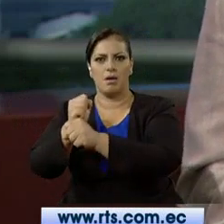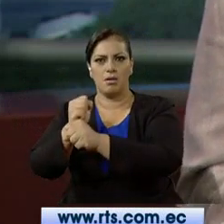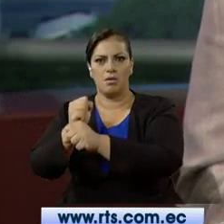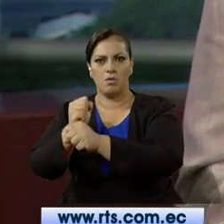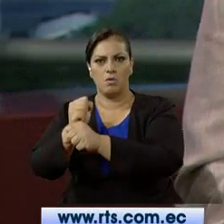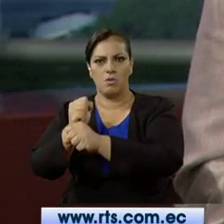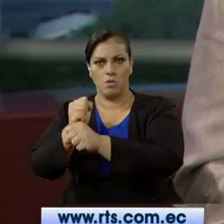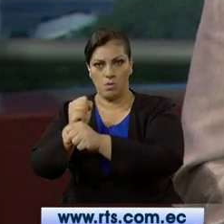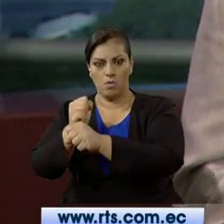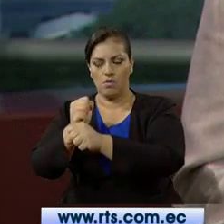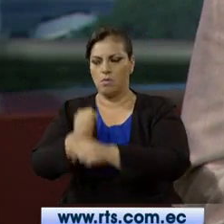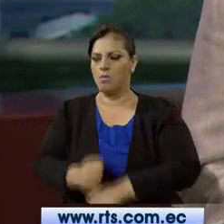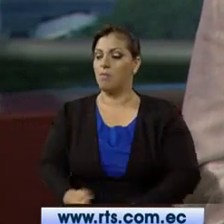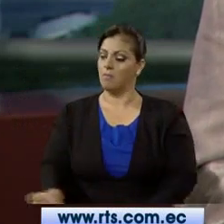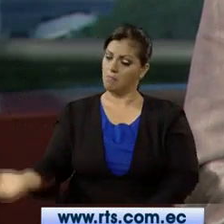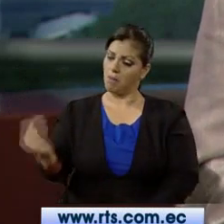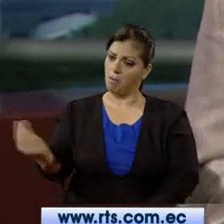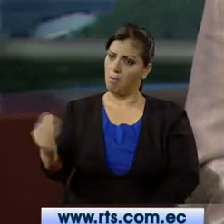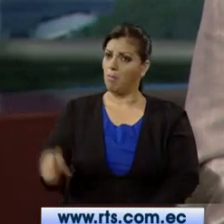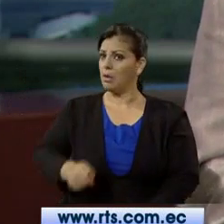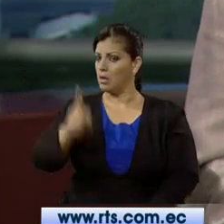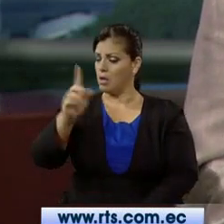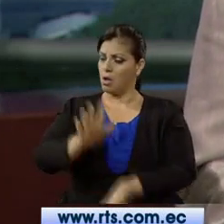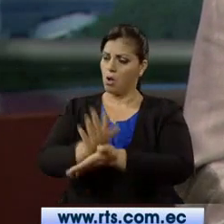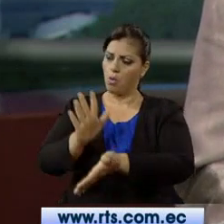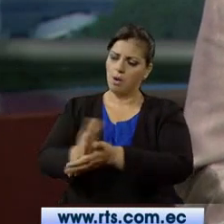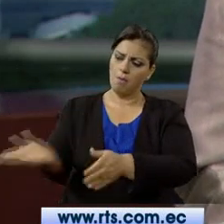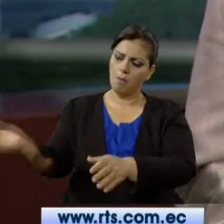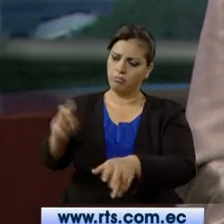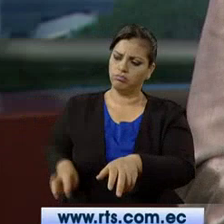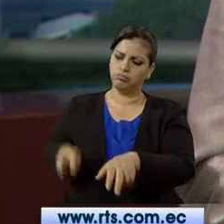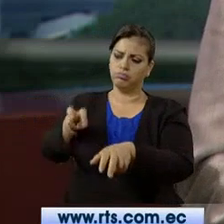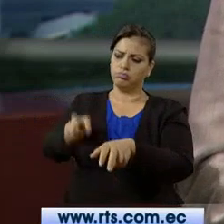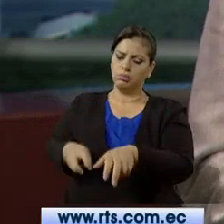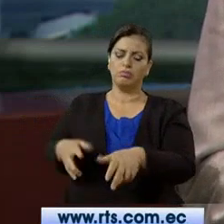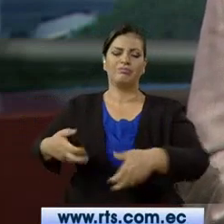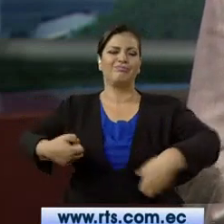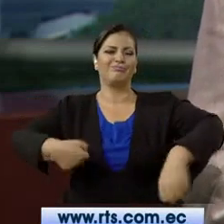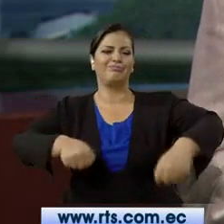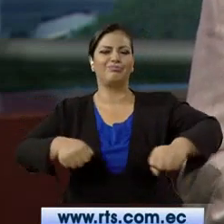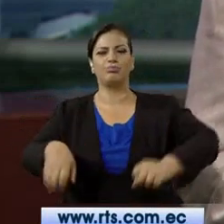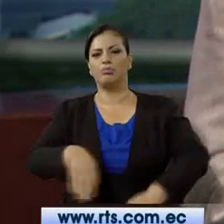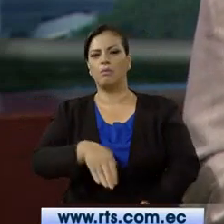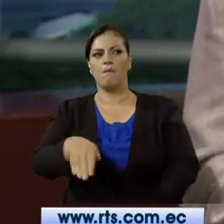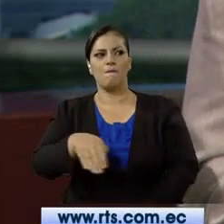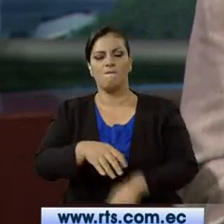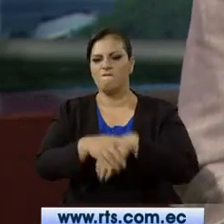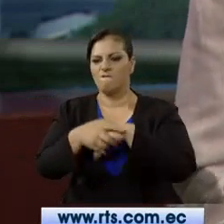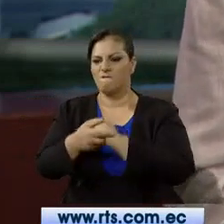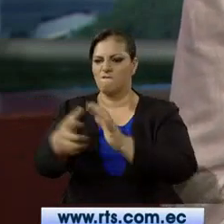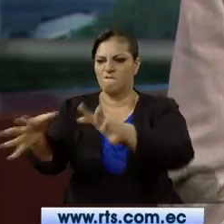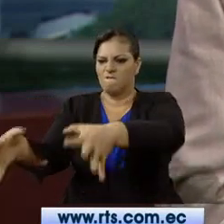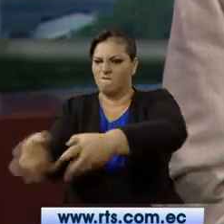estacionada, junto a una escuela en el Guasmo Sur de Guayaquil. José Morales con la ampliación de este caso.